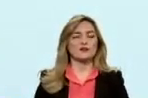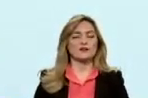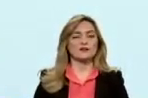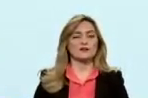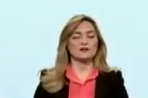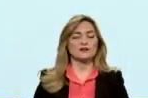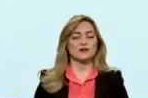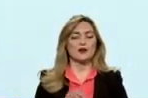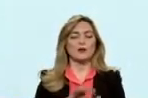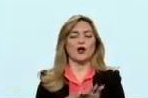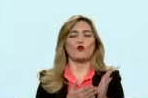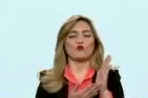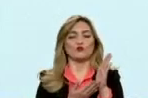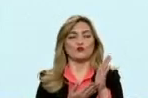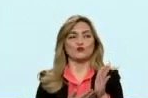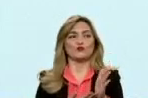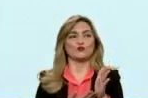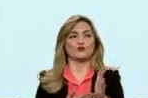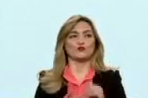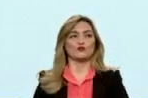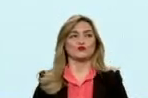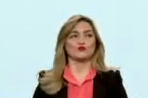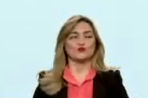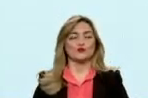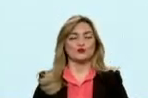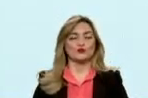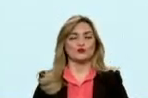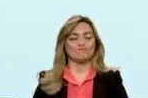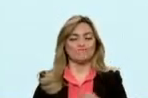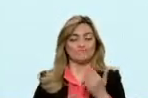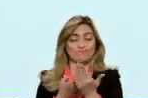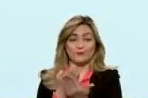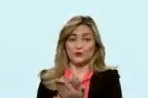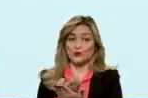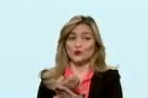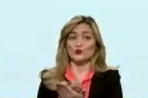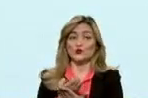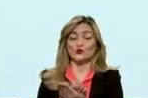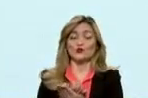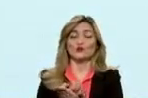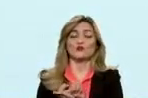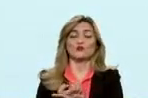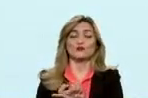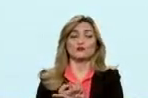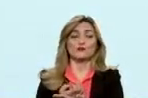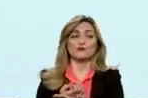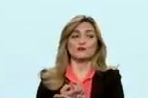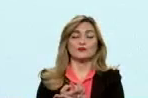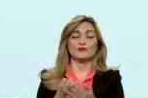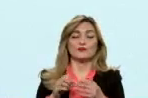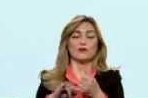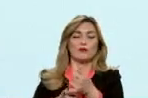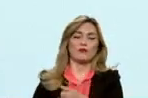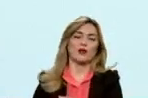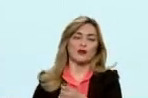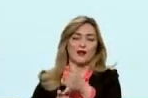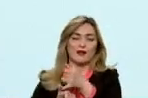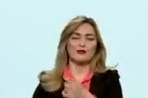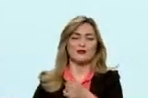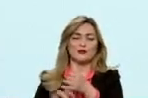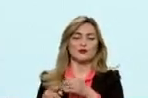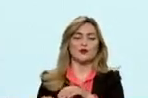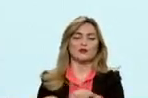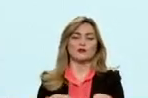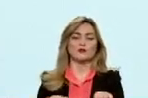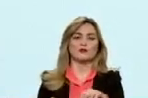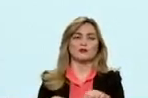modelo en el que la sustentabilidad económica no esté solamente dependiente de la